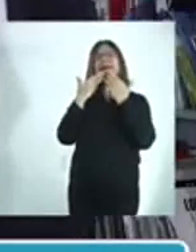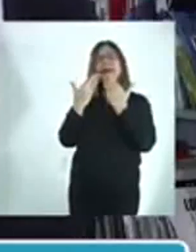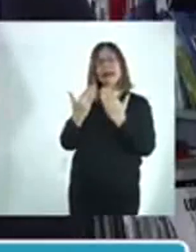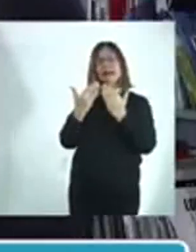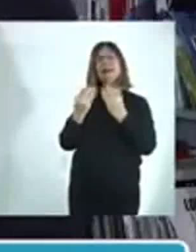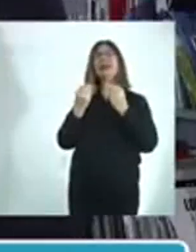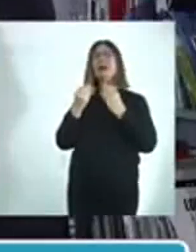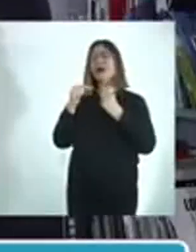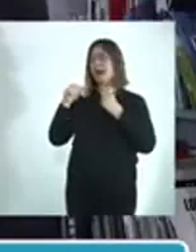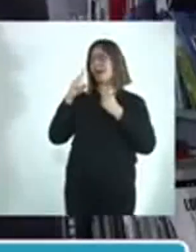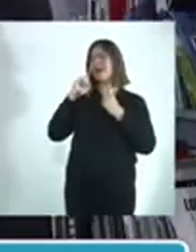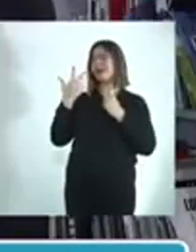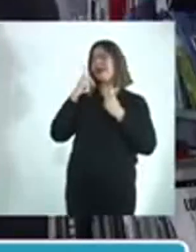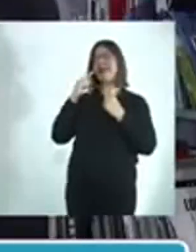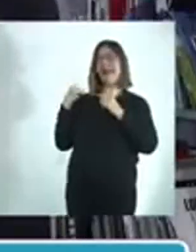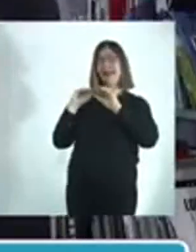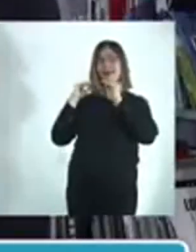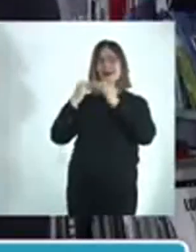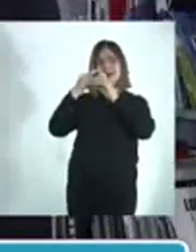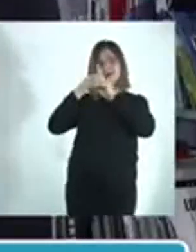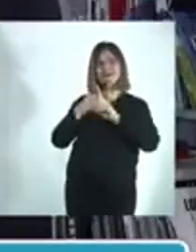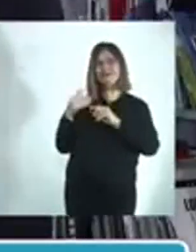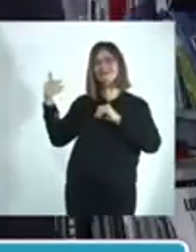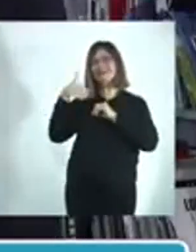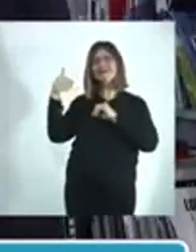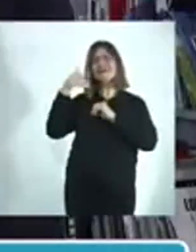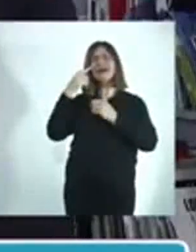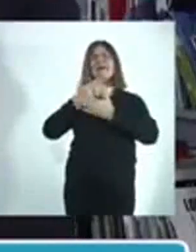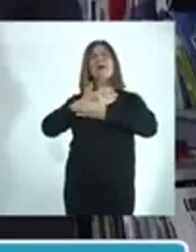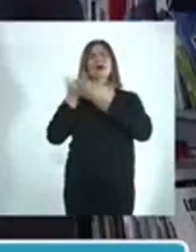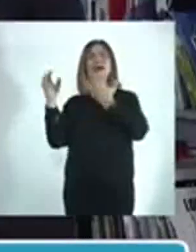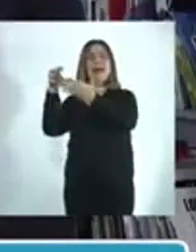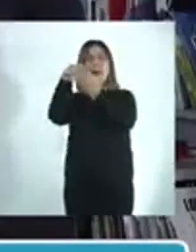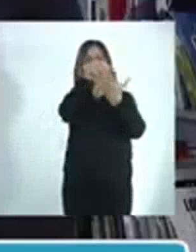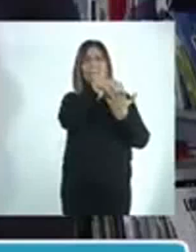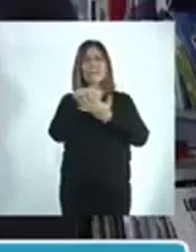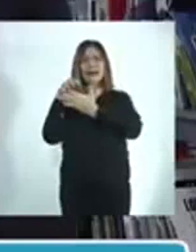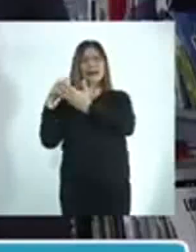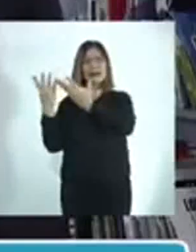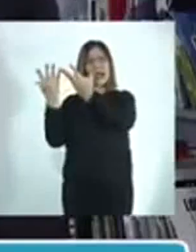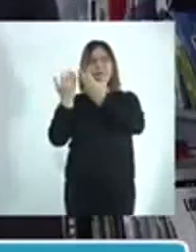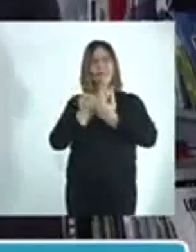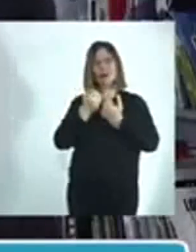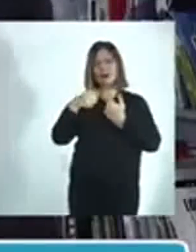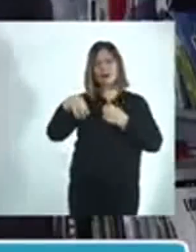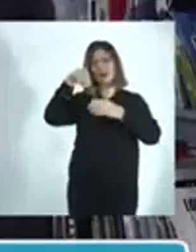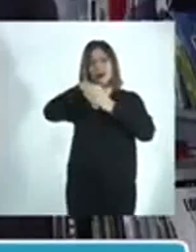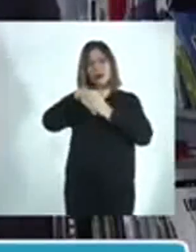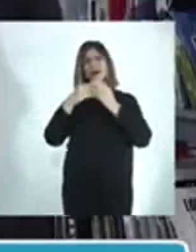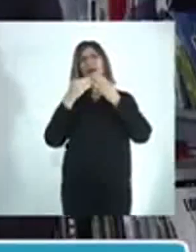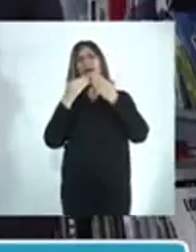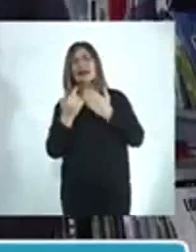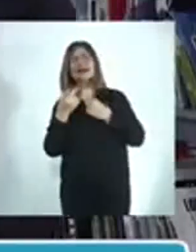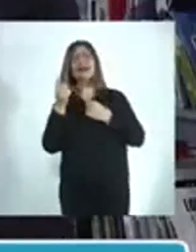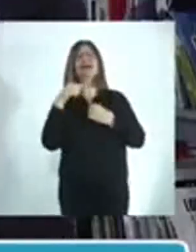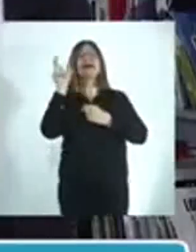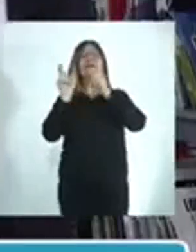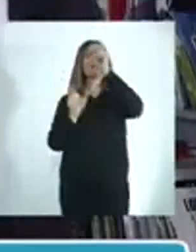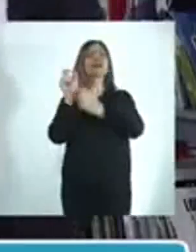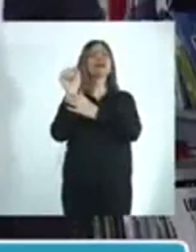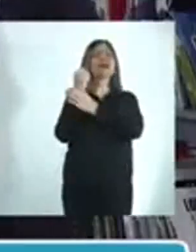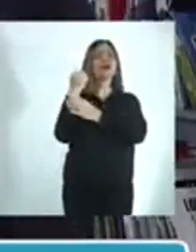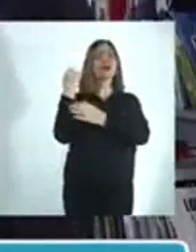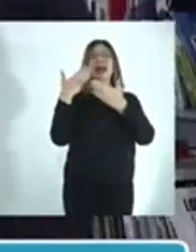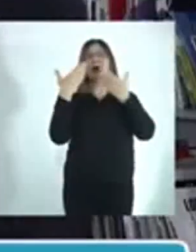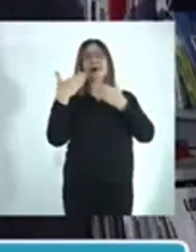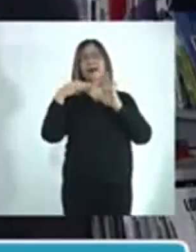sponsors que estuvieron durante todas estas jornadas, para quienes agradecemos su participación a través de los disertantes, así que vamos a pedir